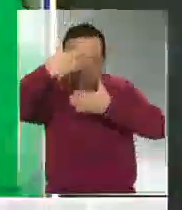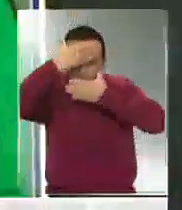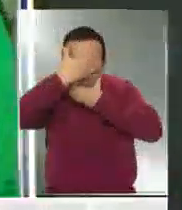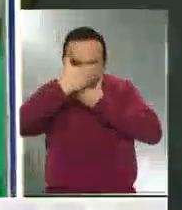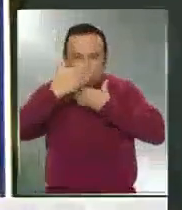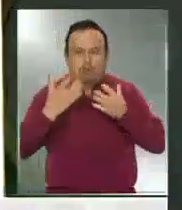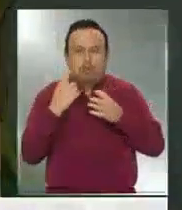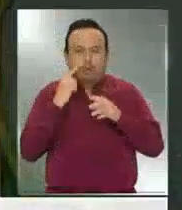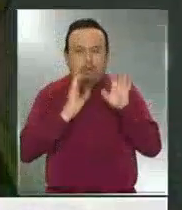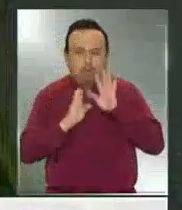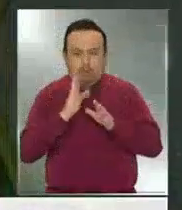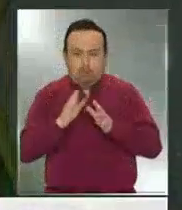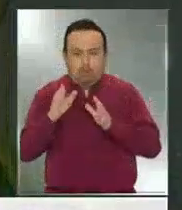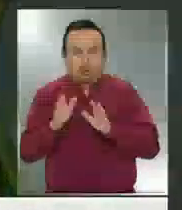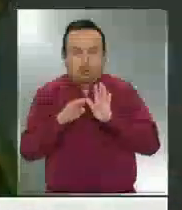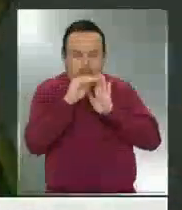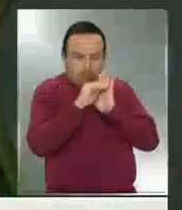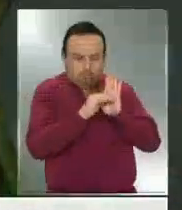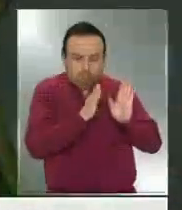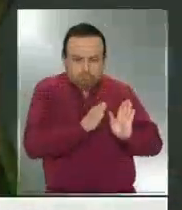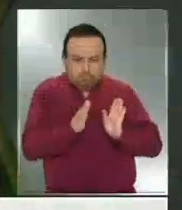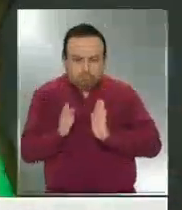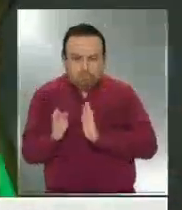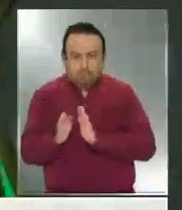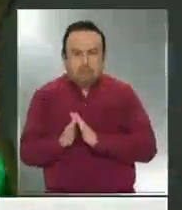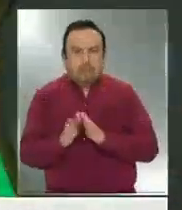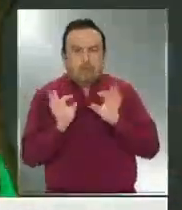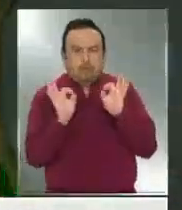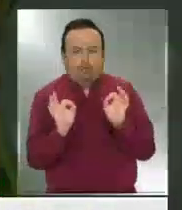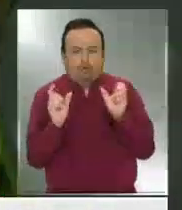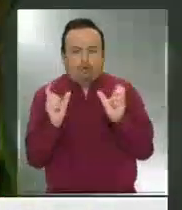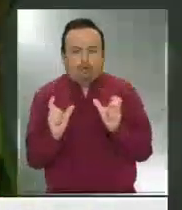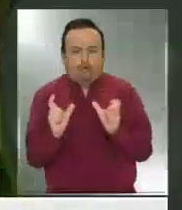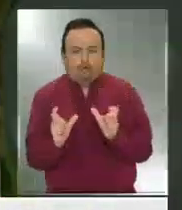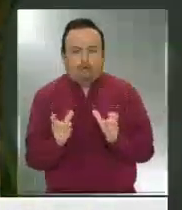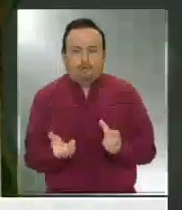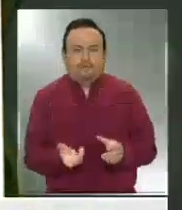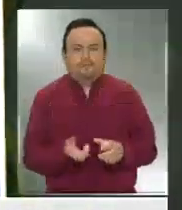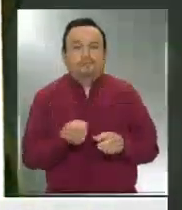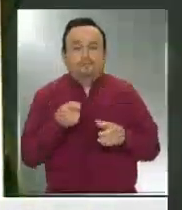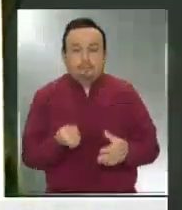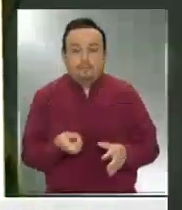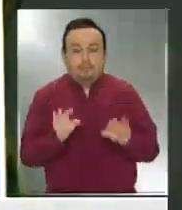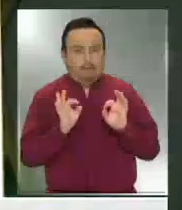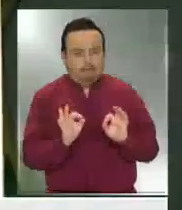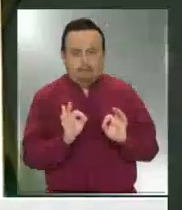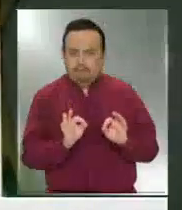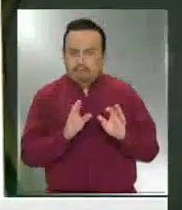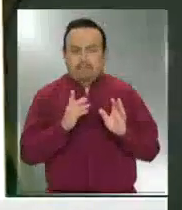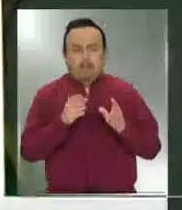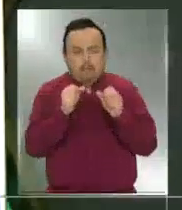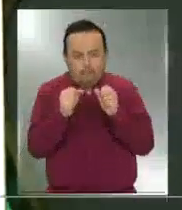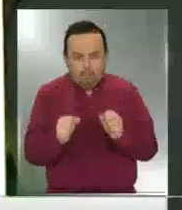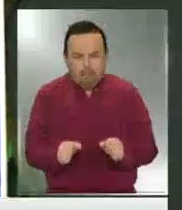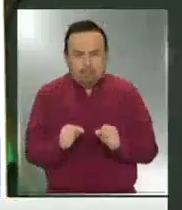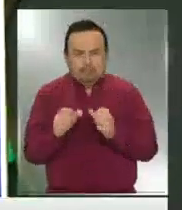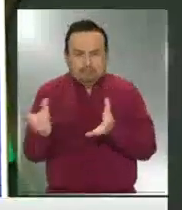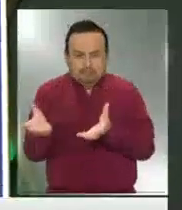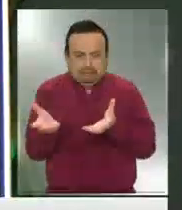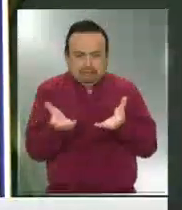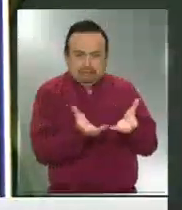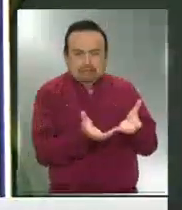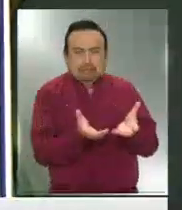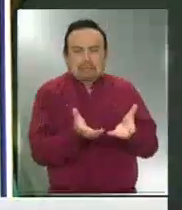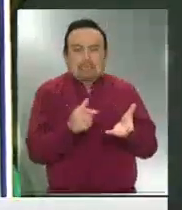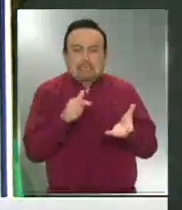este paciente. El protocolo que se está llevando a cabo en este minuto es precisamente poder sacar de la mejor